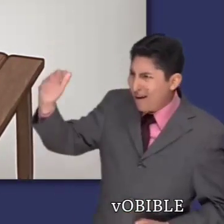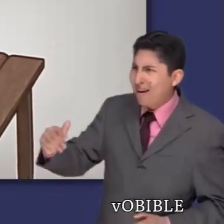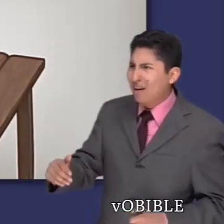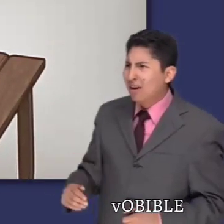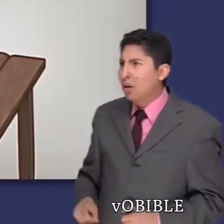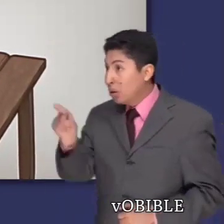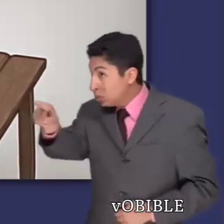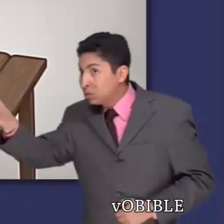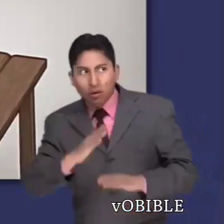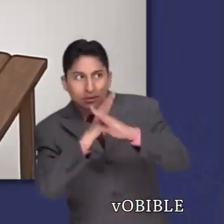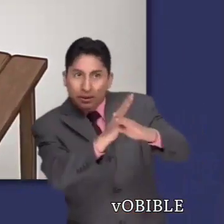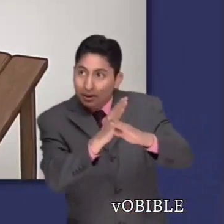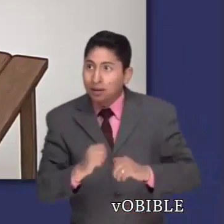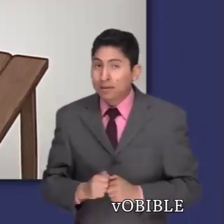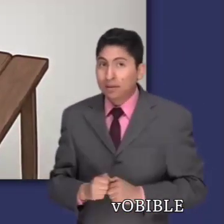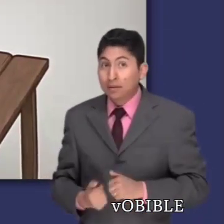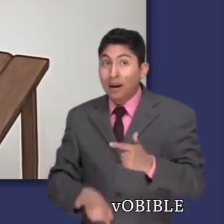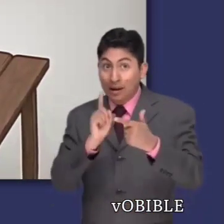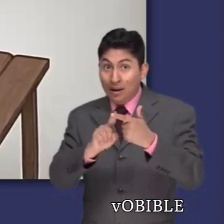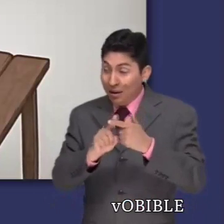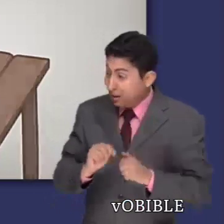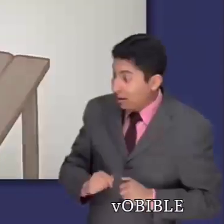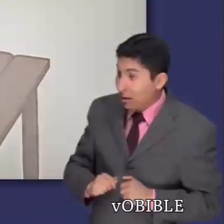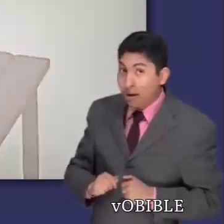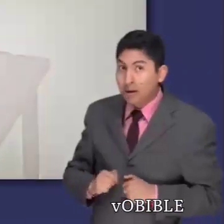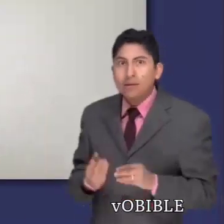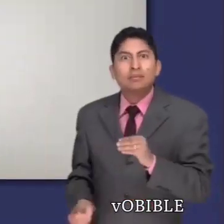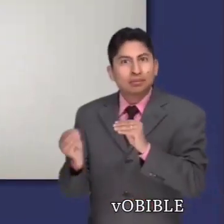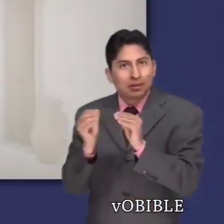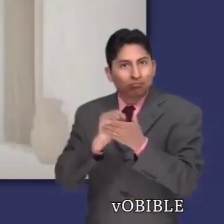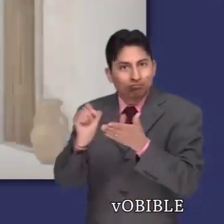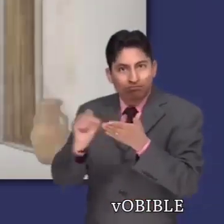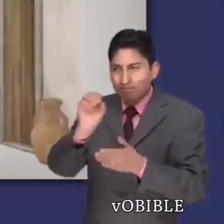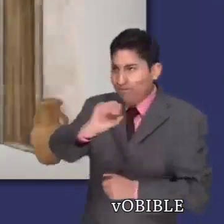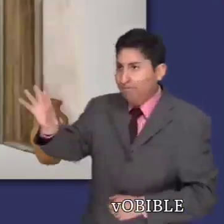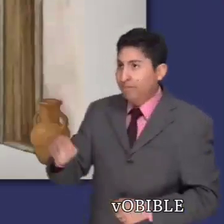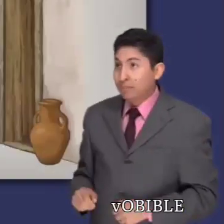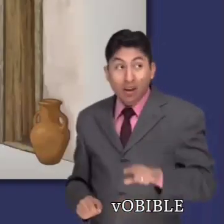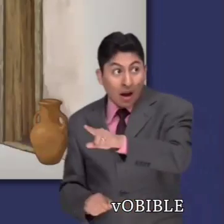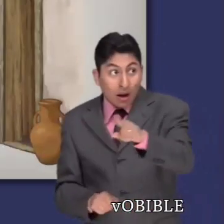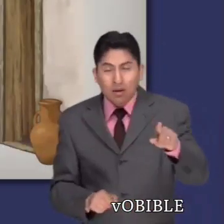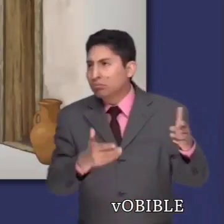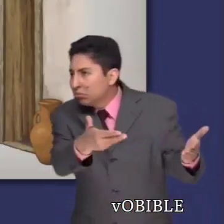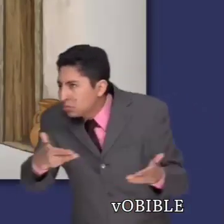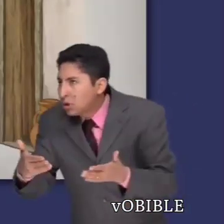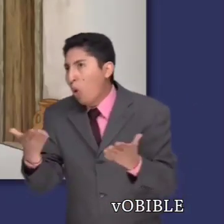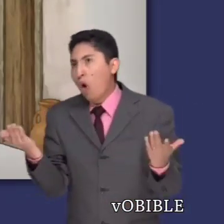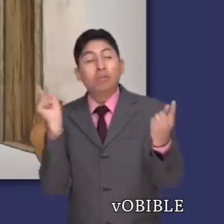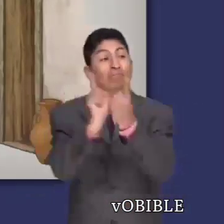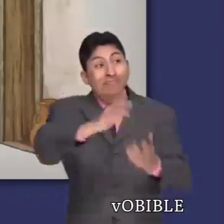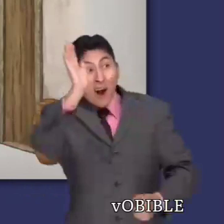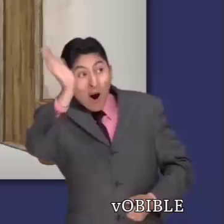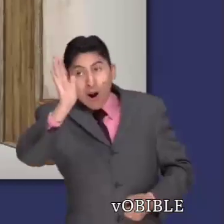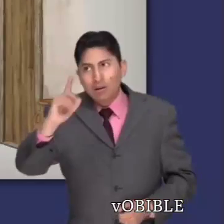sobre cualquiera que vaya más allá de las enseñanzas de Cristo. Juan ordena, no lo reciban en sus